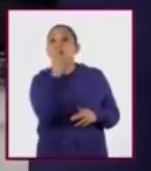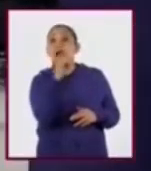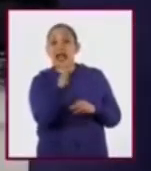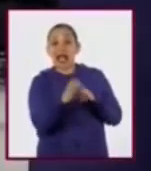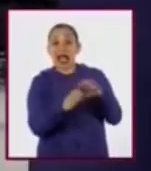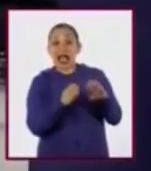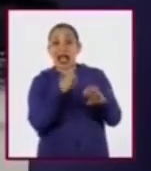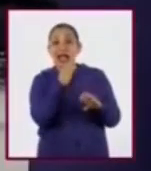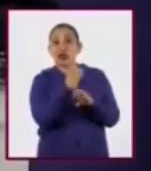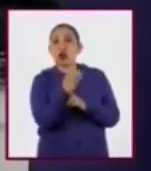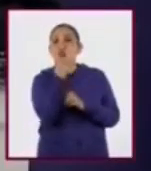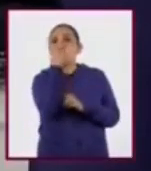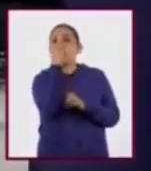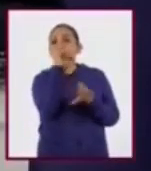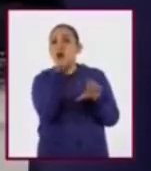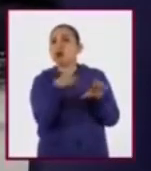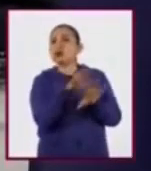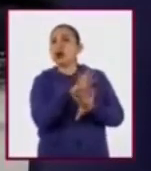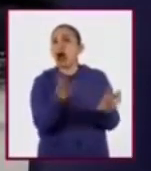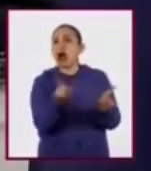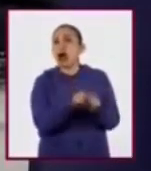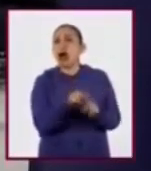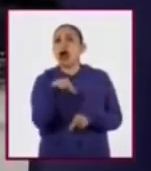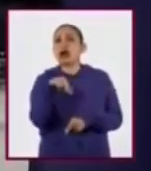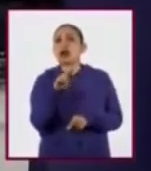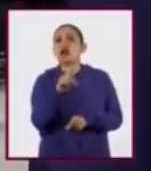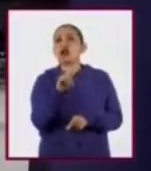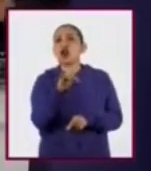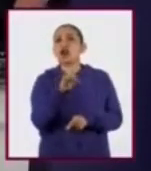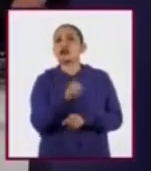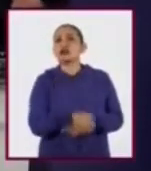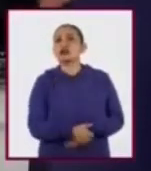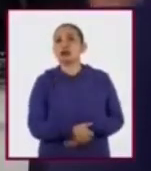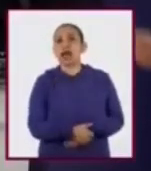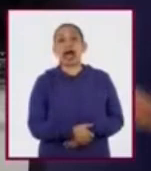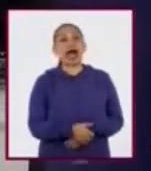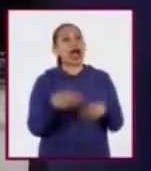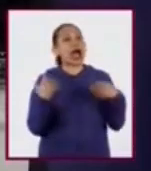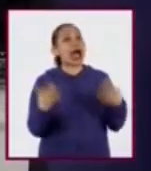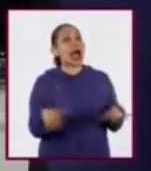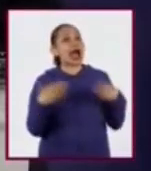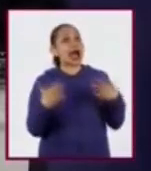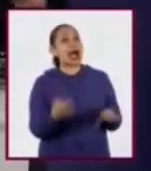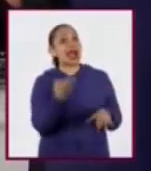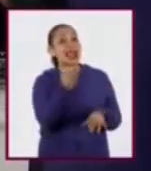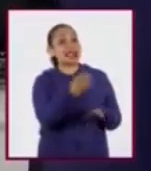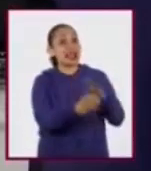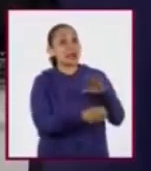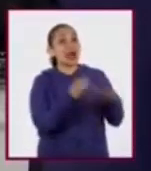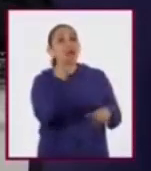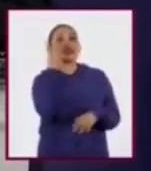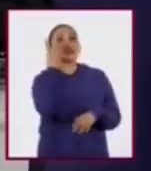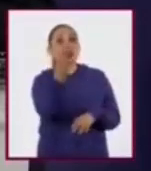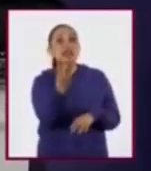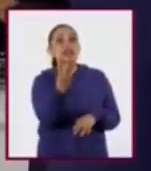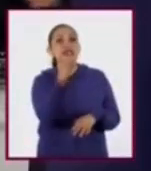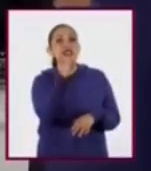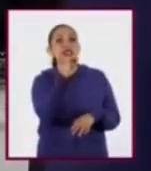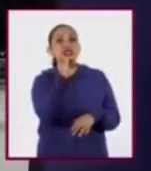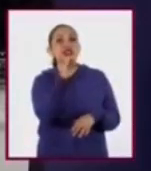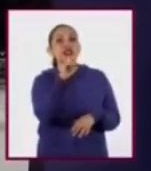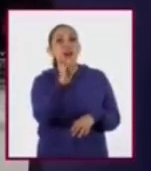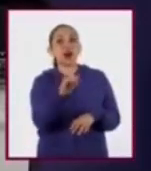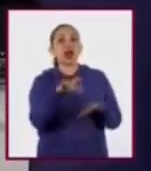su única órbita. ¿Y los neutrones, maestra Emma? Ah, este elemento tiene 3 isótopos,